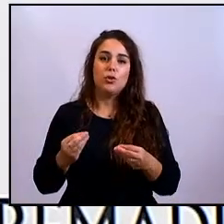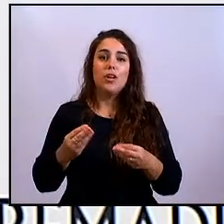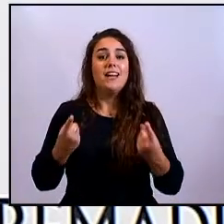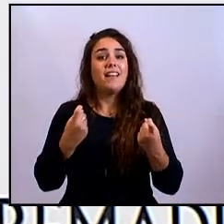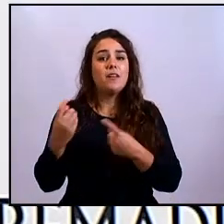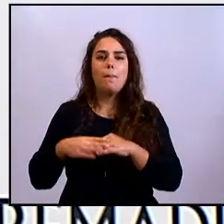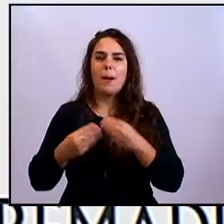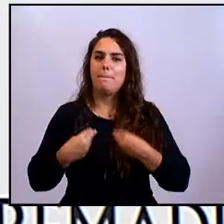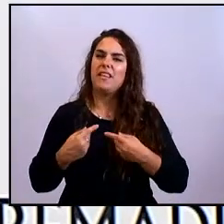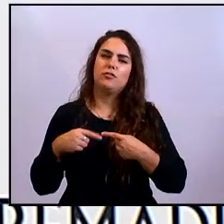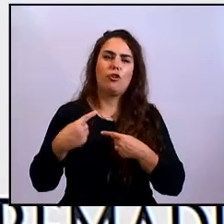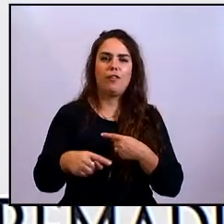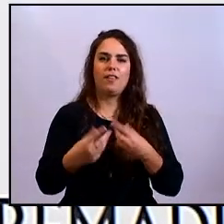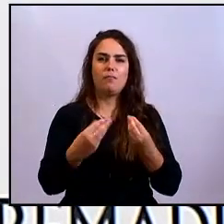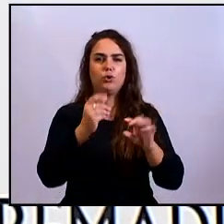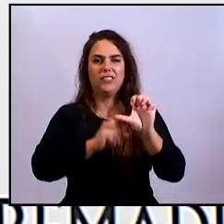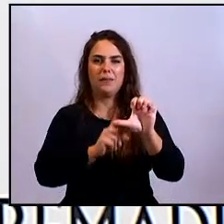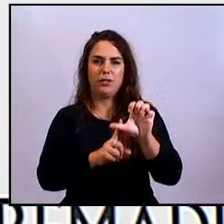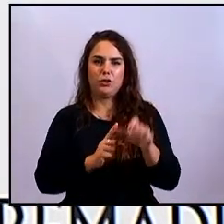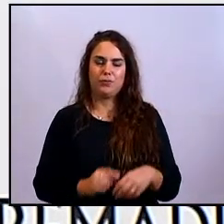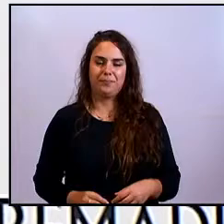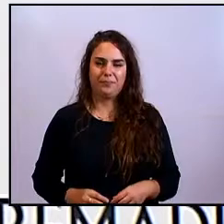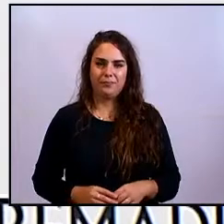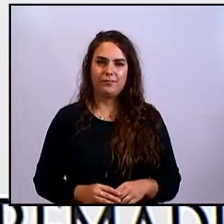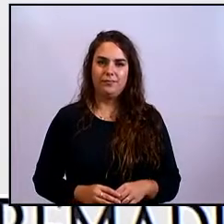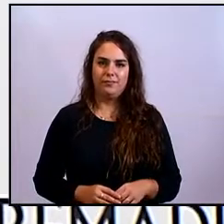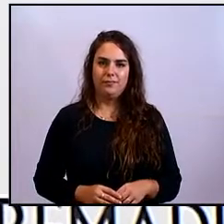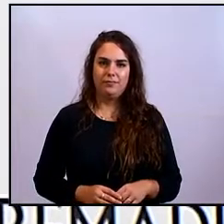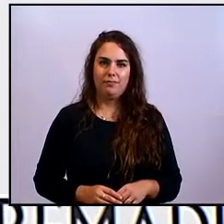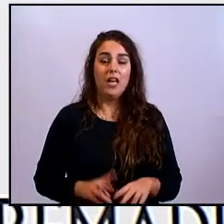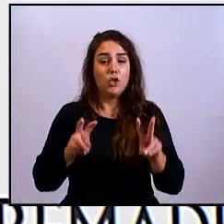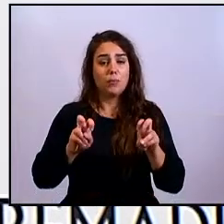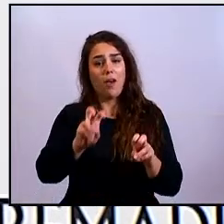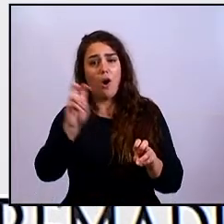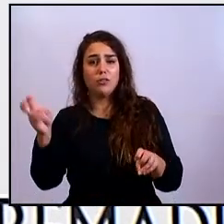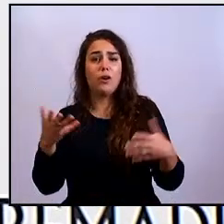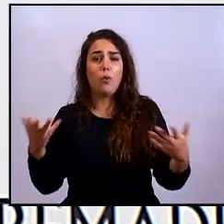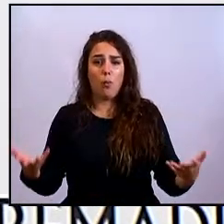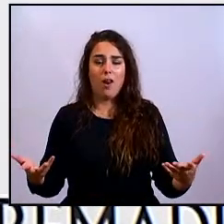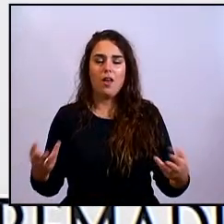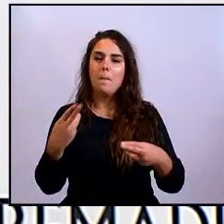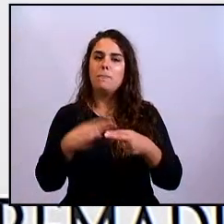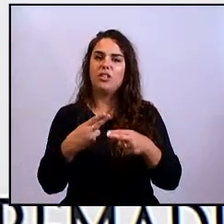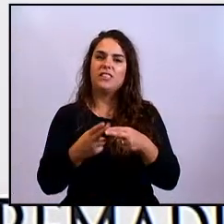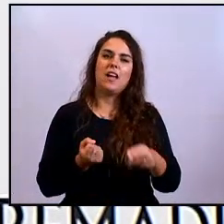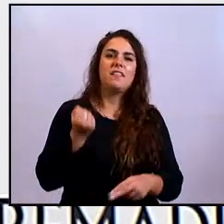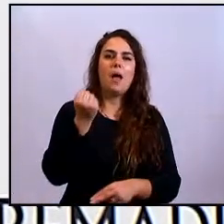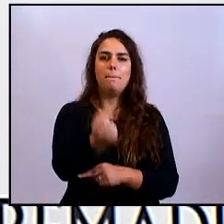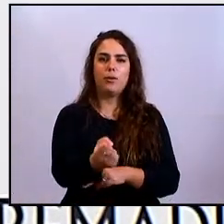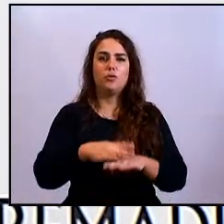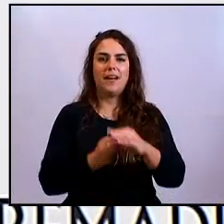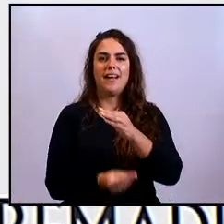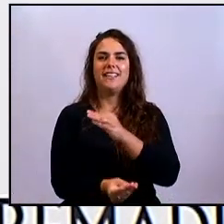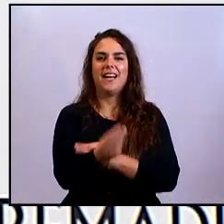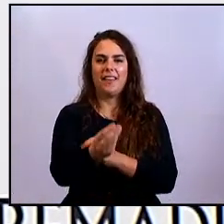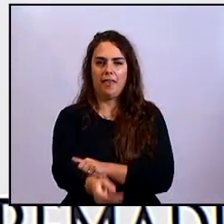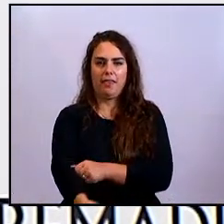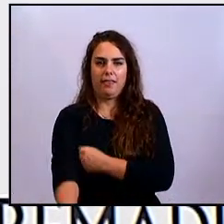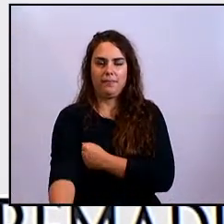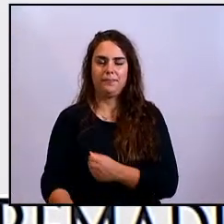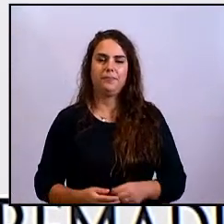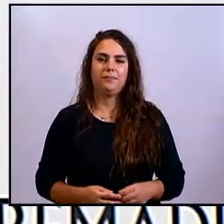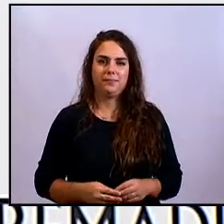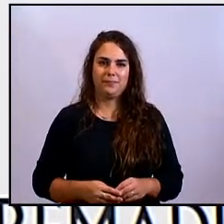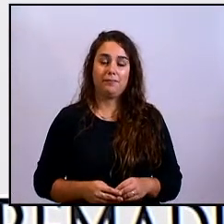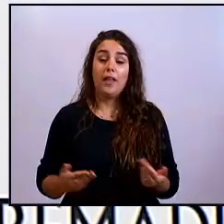de miles de extremeños. Otra novedad se sitúa dentro de las políticas de apoyo a la natalidad. Se trata